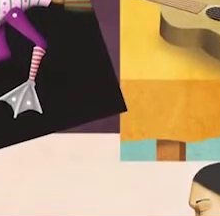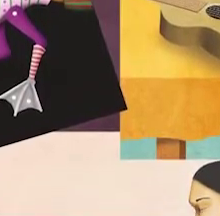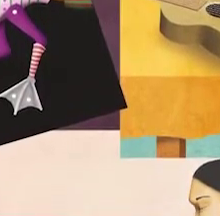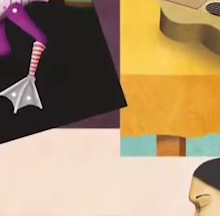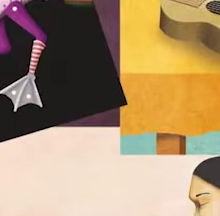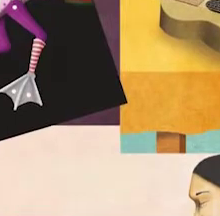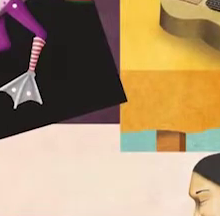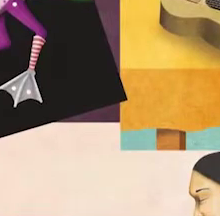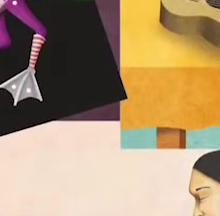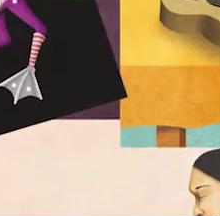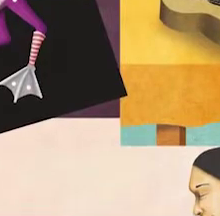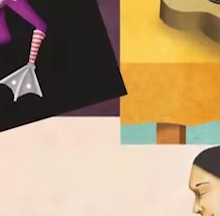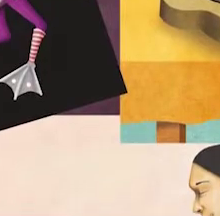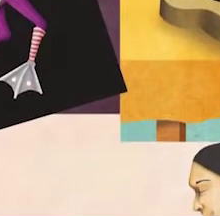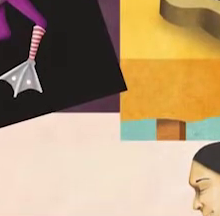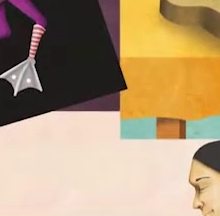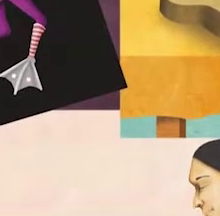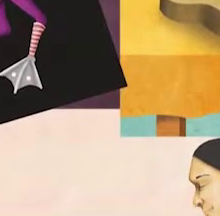y